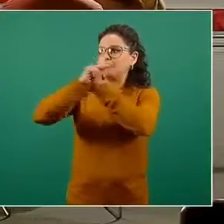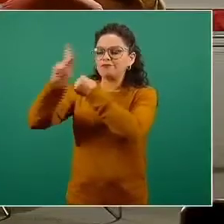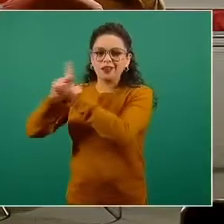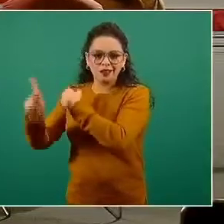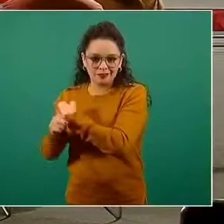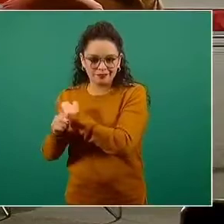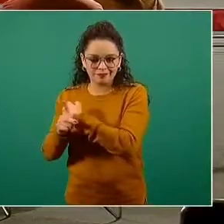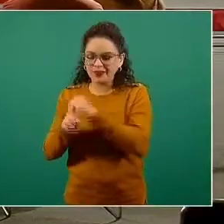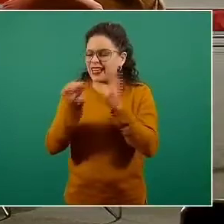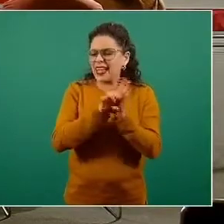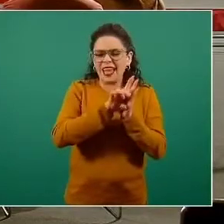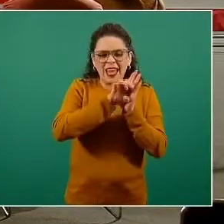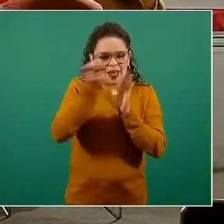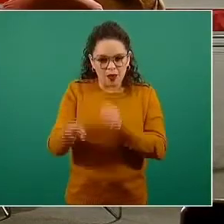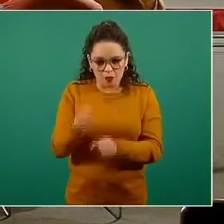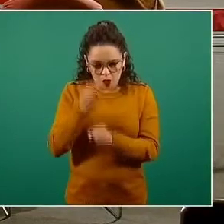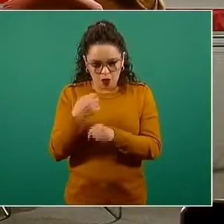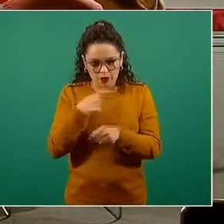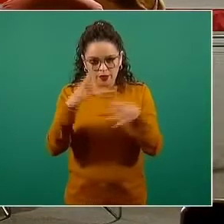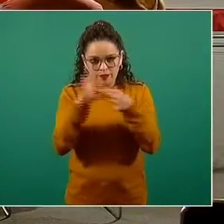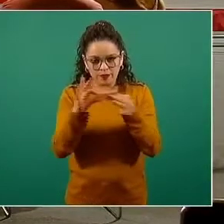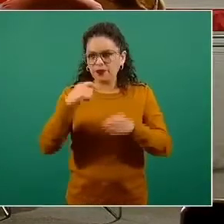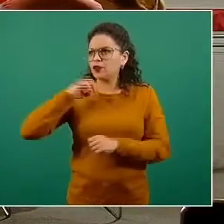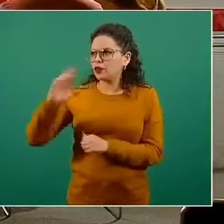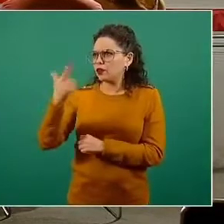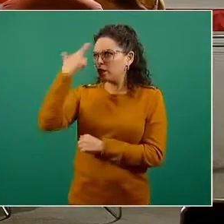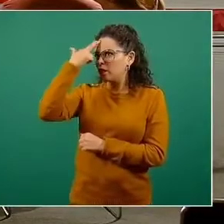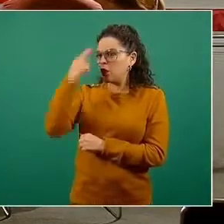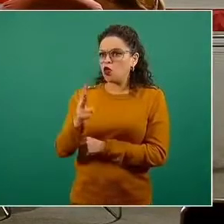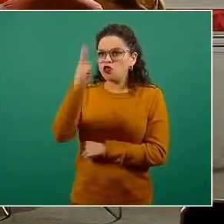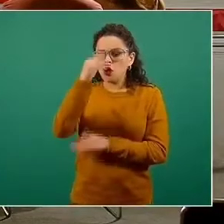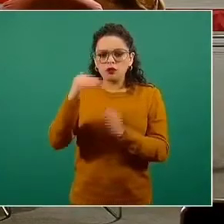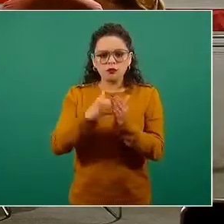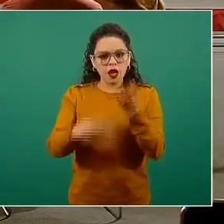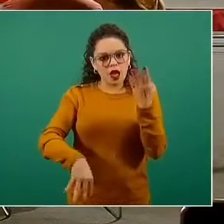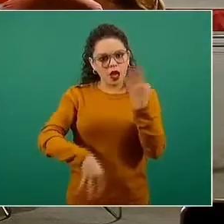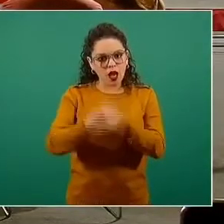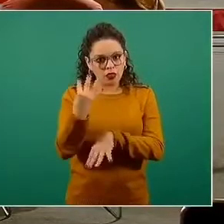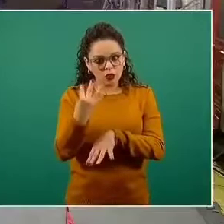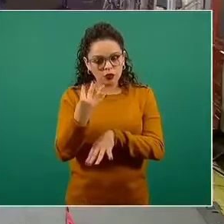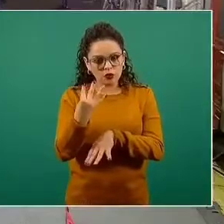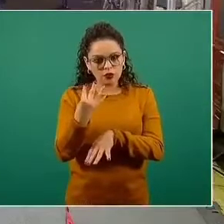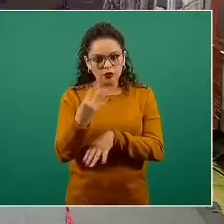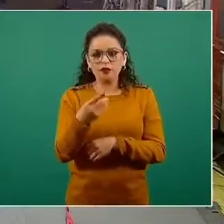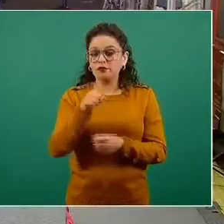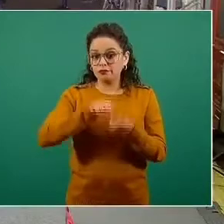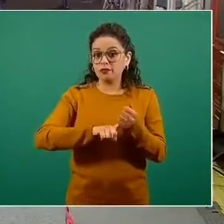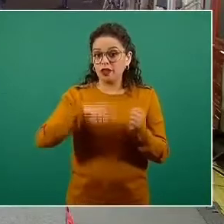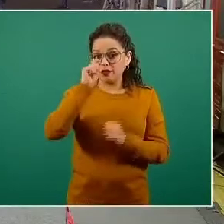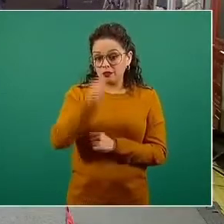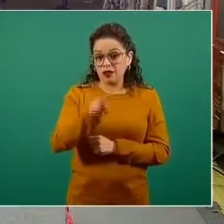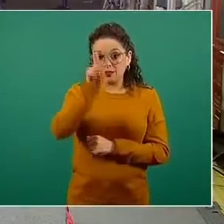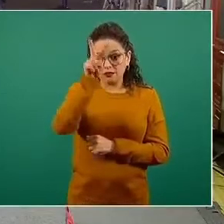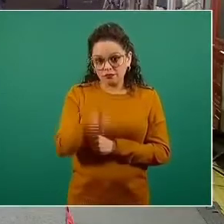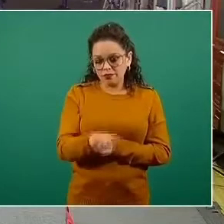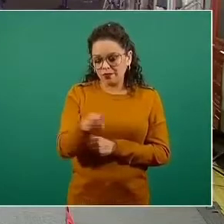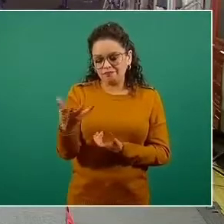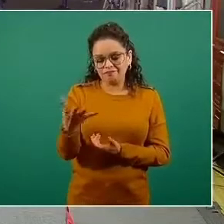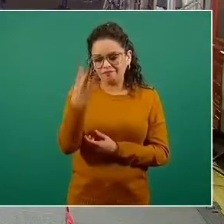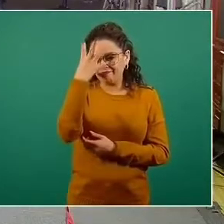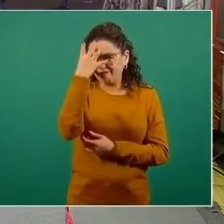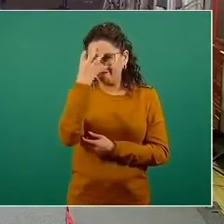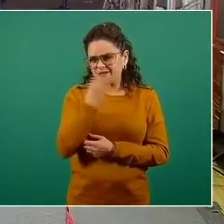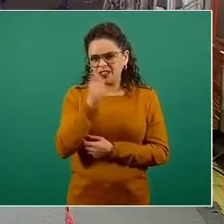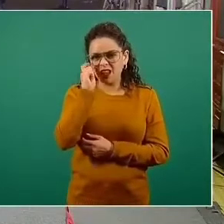poner un escenario, recuerdo en 2014, se acordarán de una muy lamentable y triste epidemia de ébola en